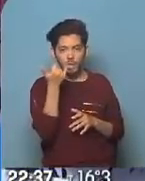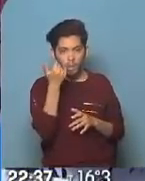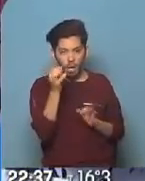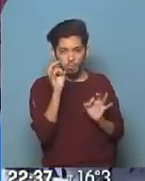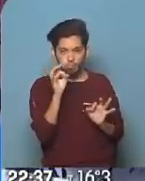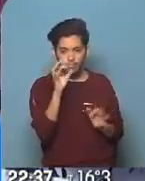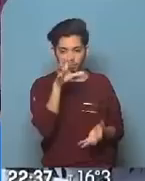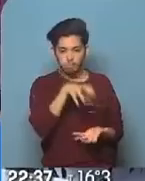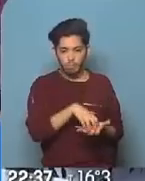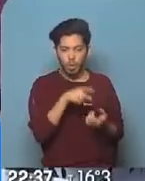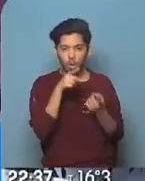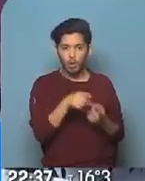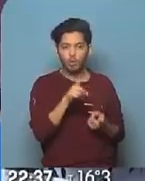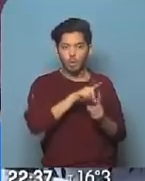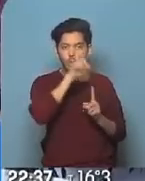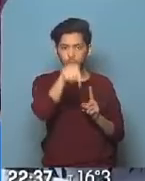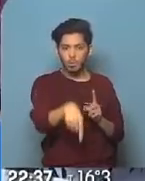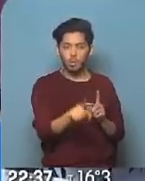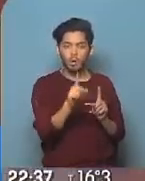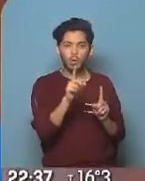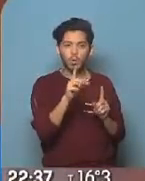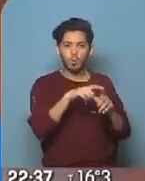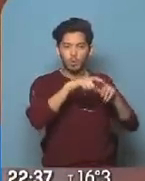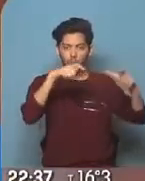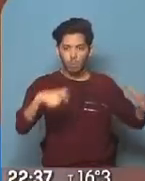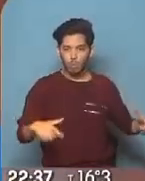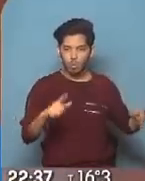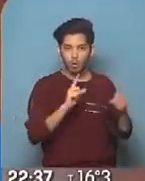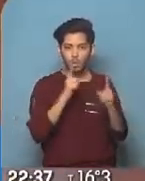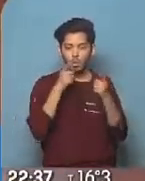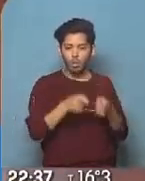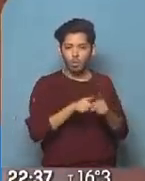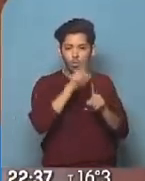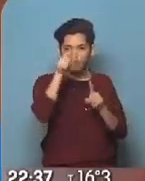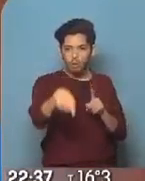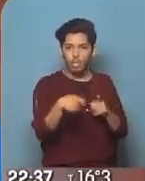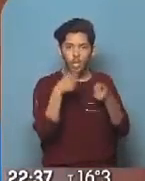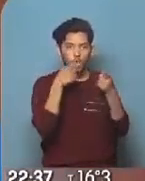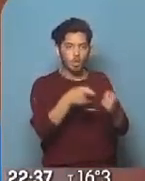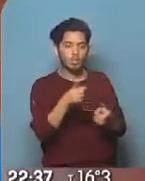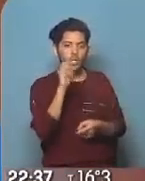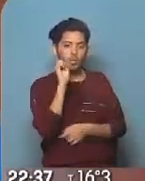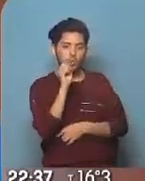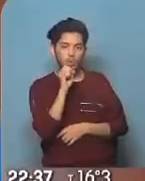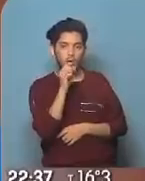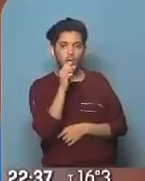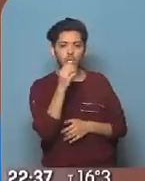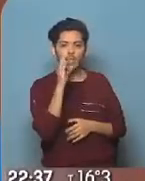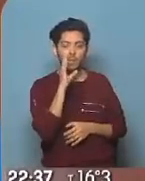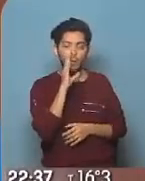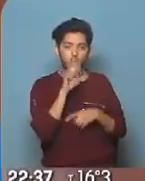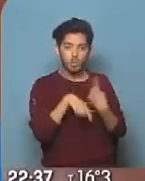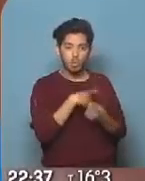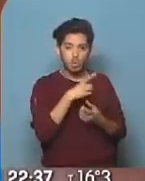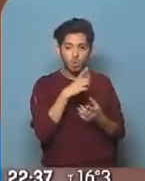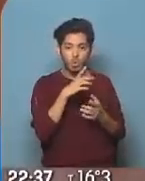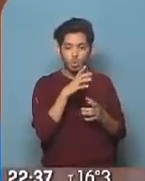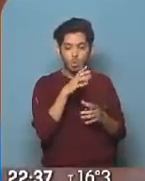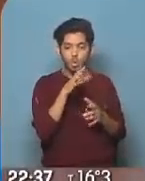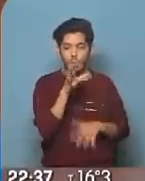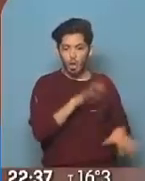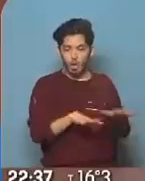base antimisiles, un escudo antimisiles, que es justamente a lo que se opone Rusia, que Estados Unidos avance en Europa de